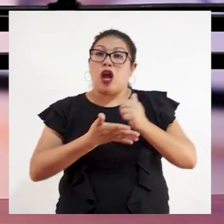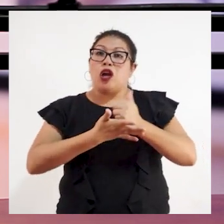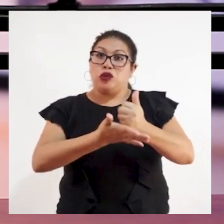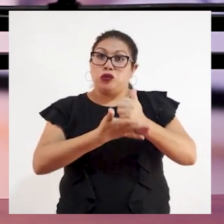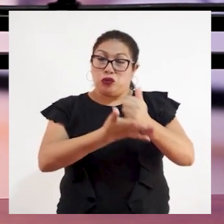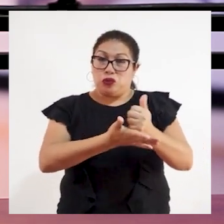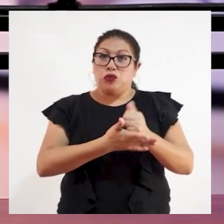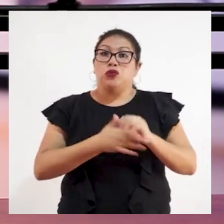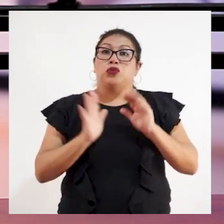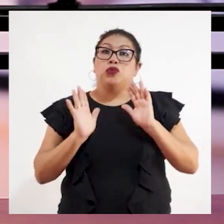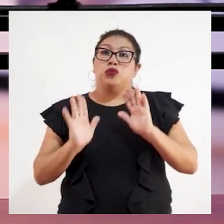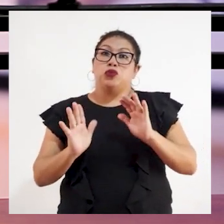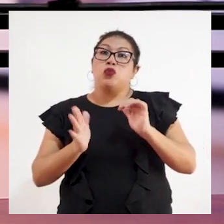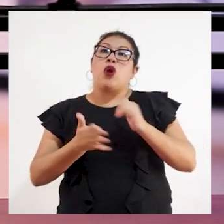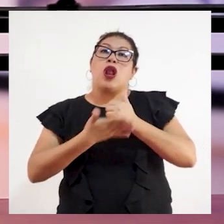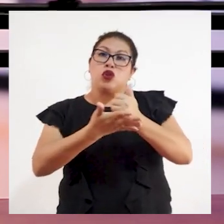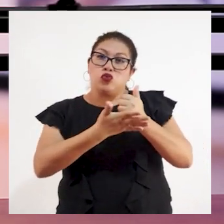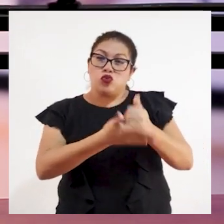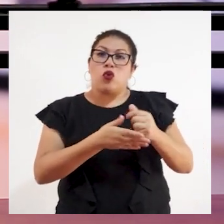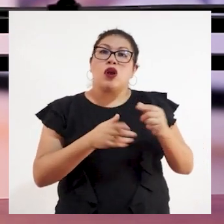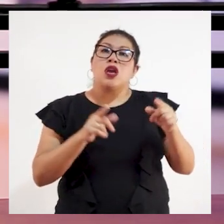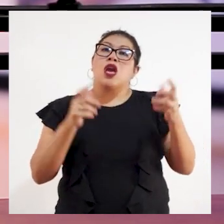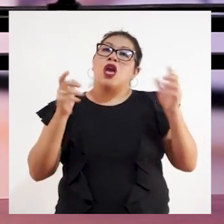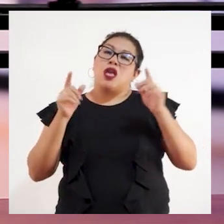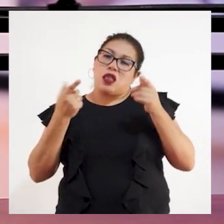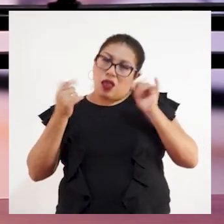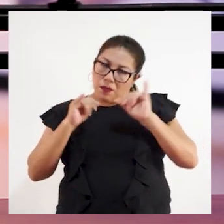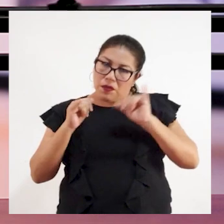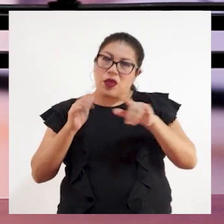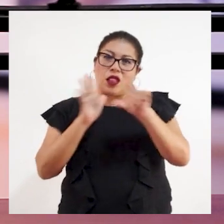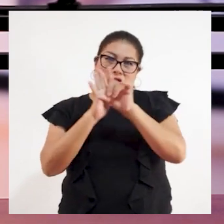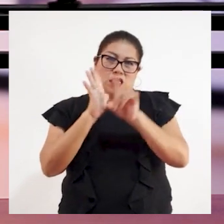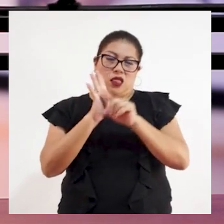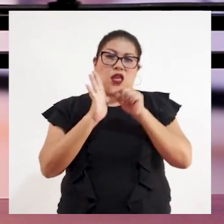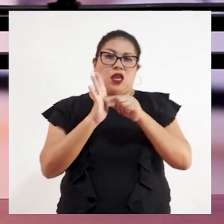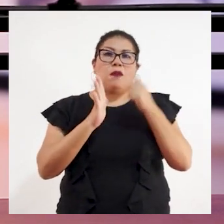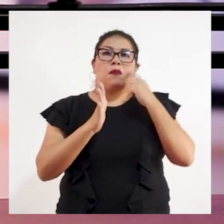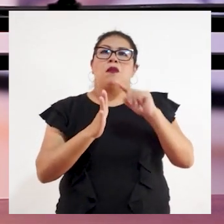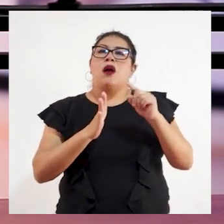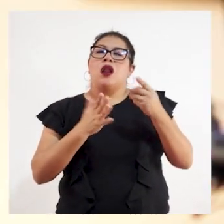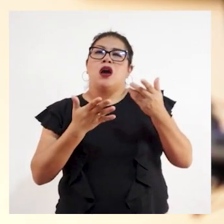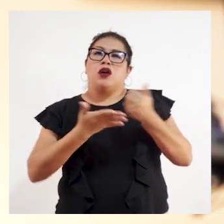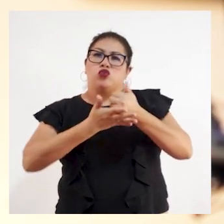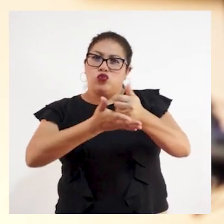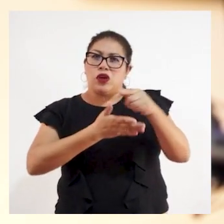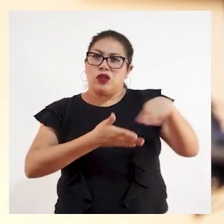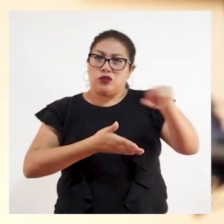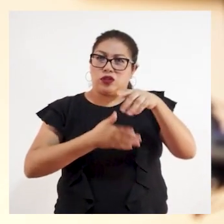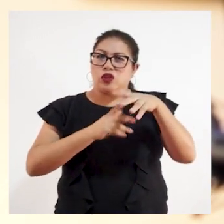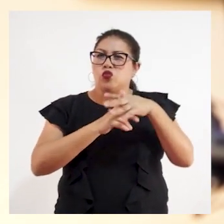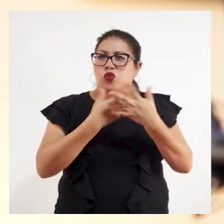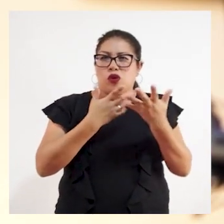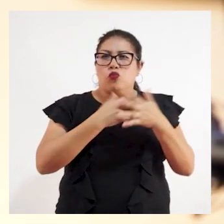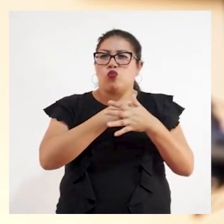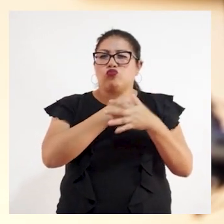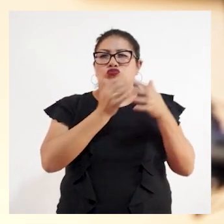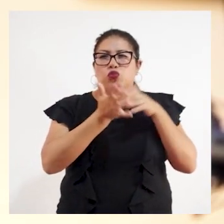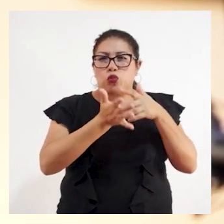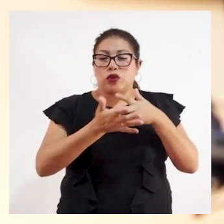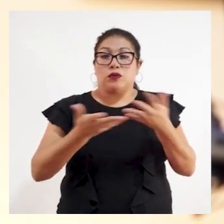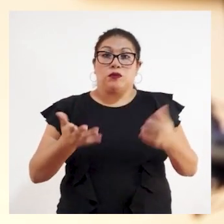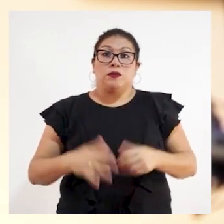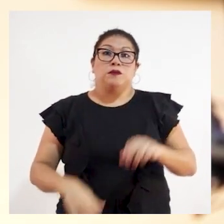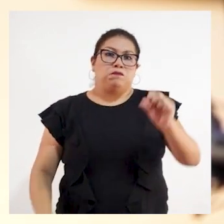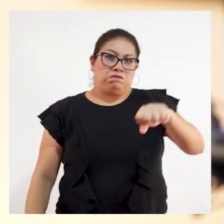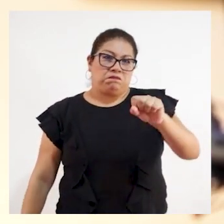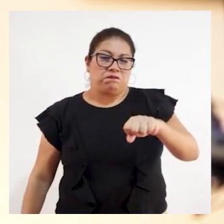solidarias, sino de acuerdo a ley, a las necesidades de una persona en condición vulnerable, ¿sí? Así es, a toda la población